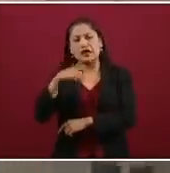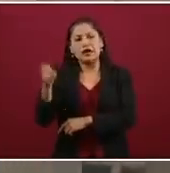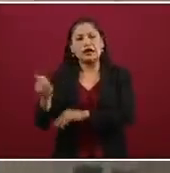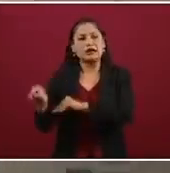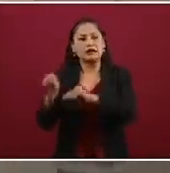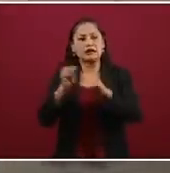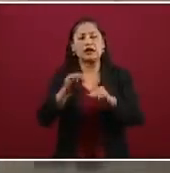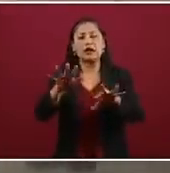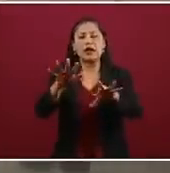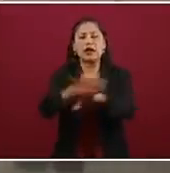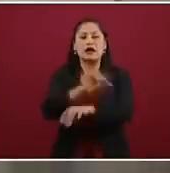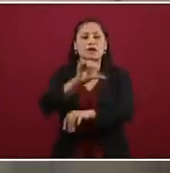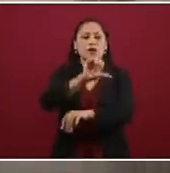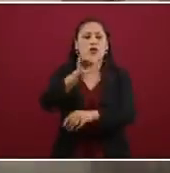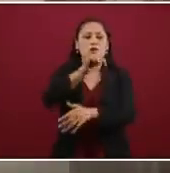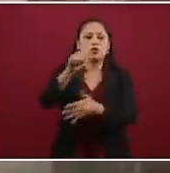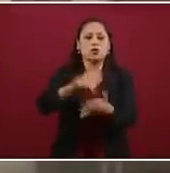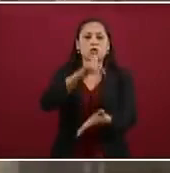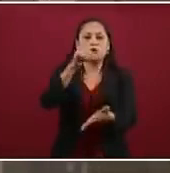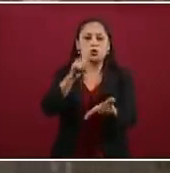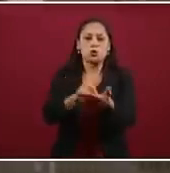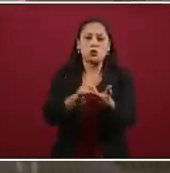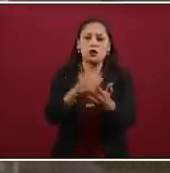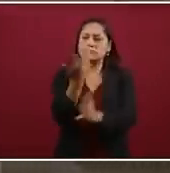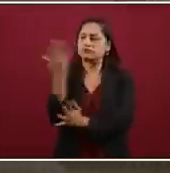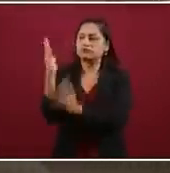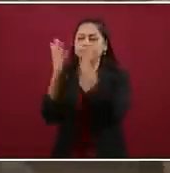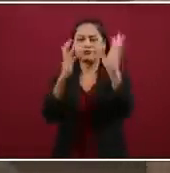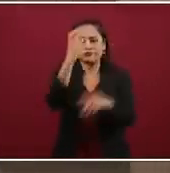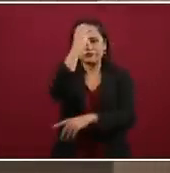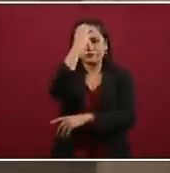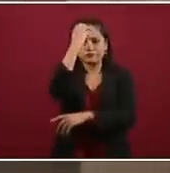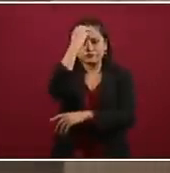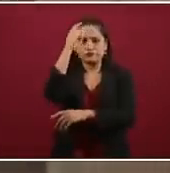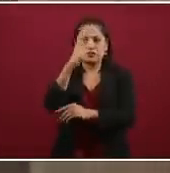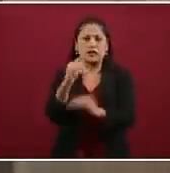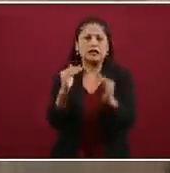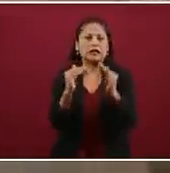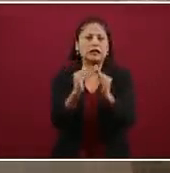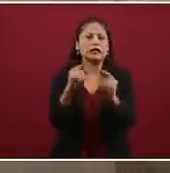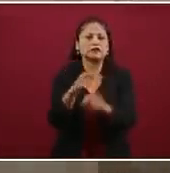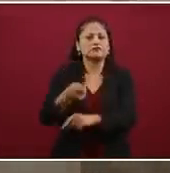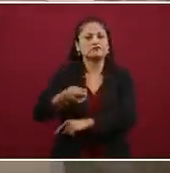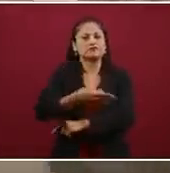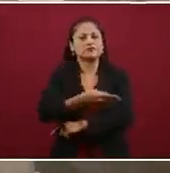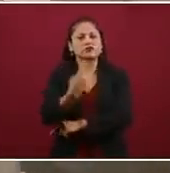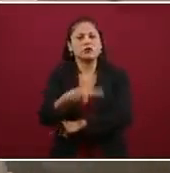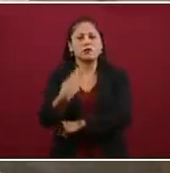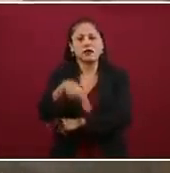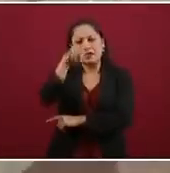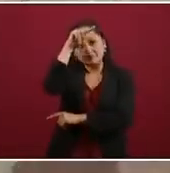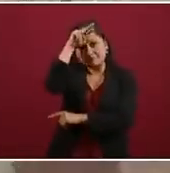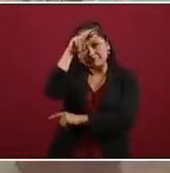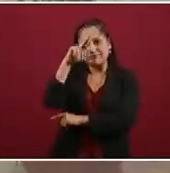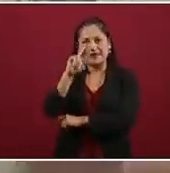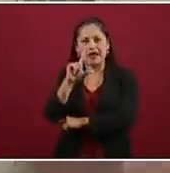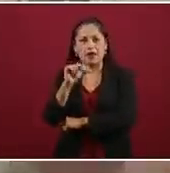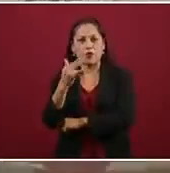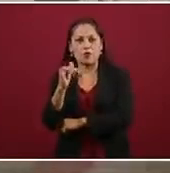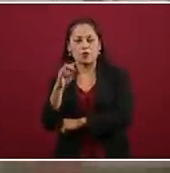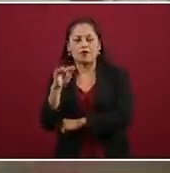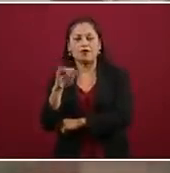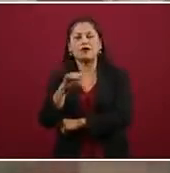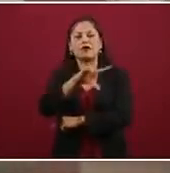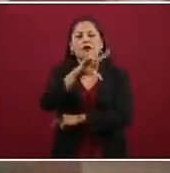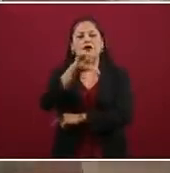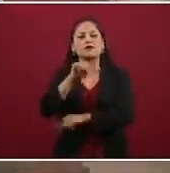a un rancho inmediato al bosque de Chapultepec, al cual denominaban La Hormiga, y que después sería conocido